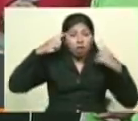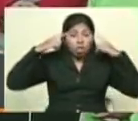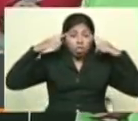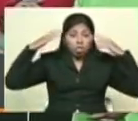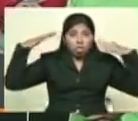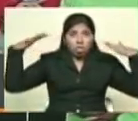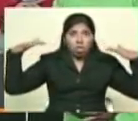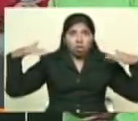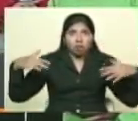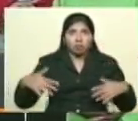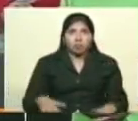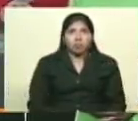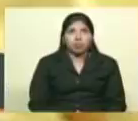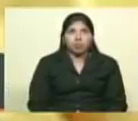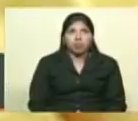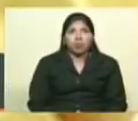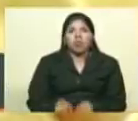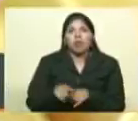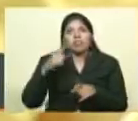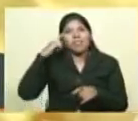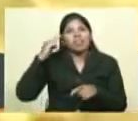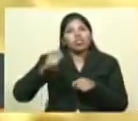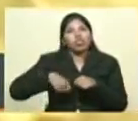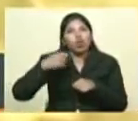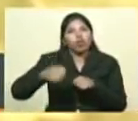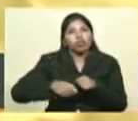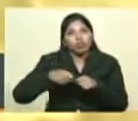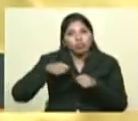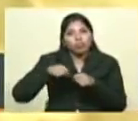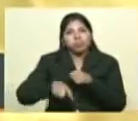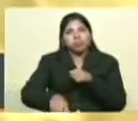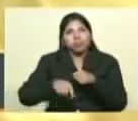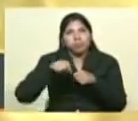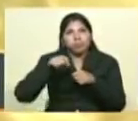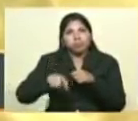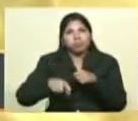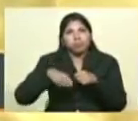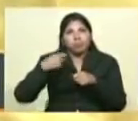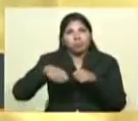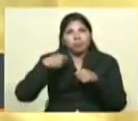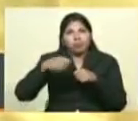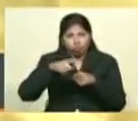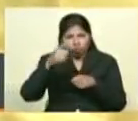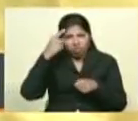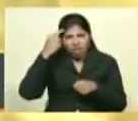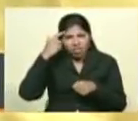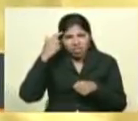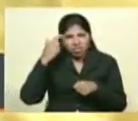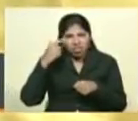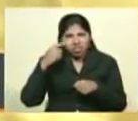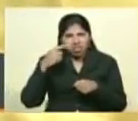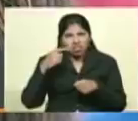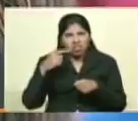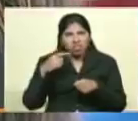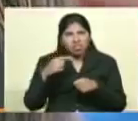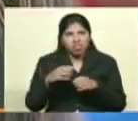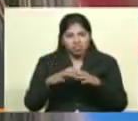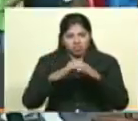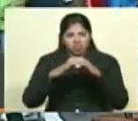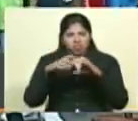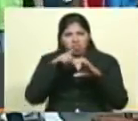era antes, que uno jugaba yo-yo. ¿Ustedes saben qué es jugar yo-yo? Es un aparatico así, con